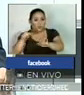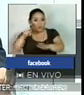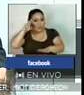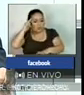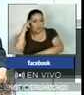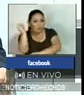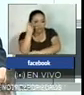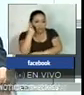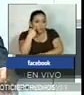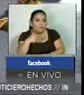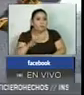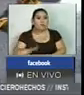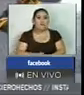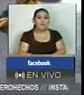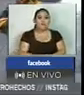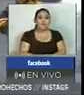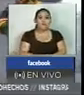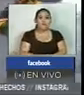al mundo